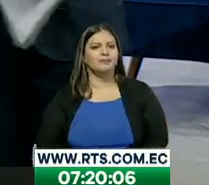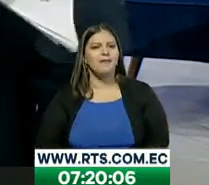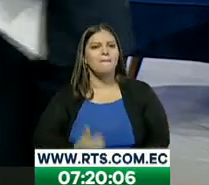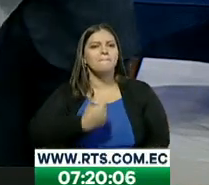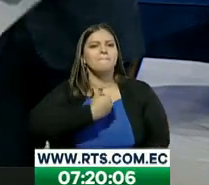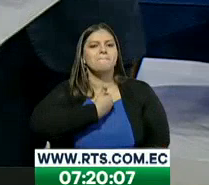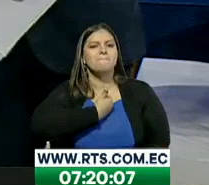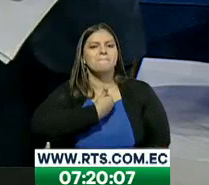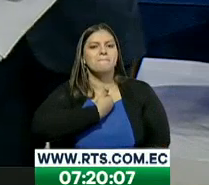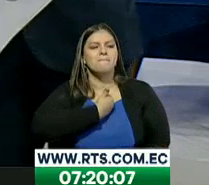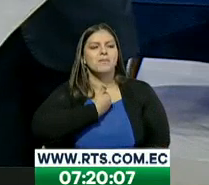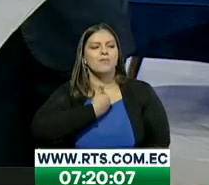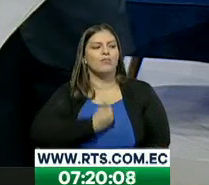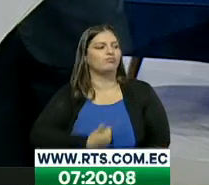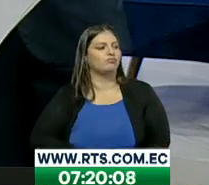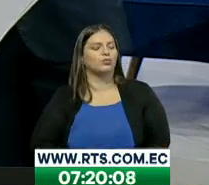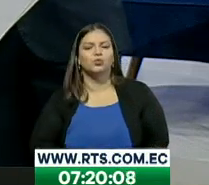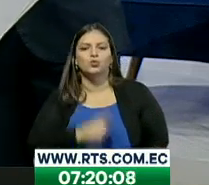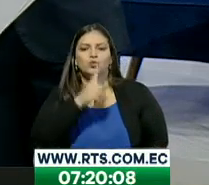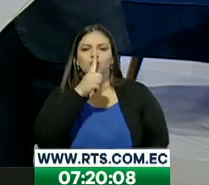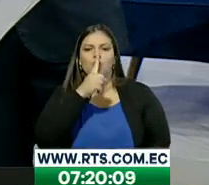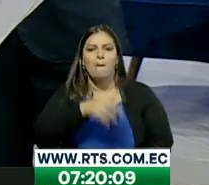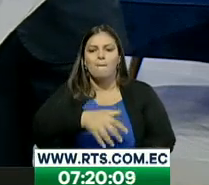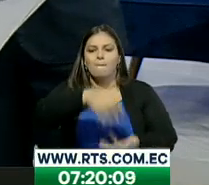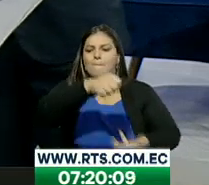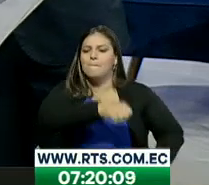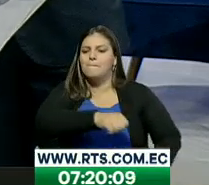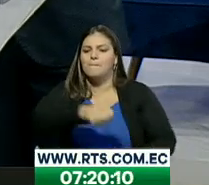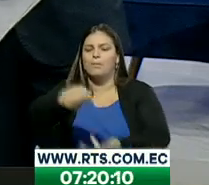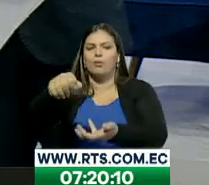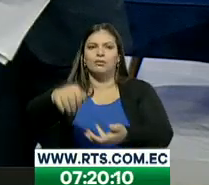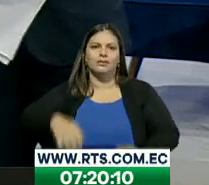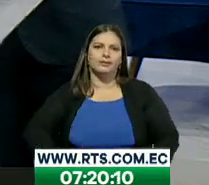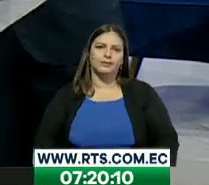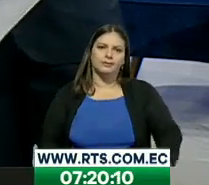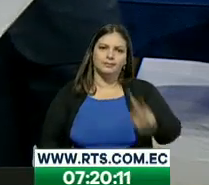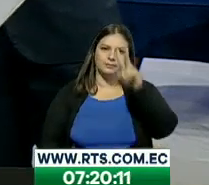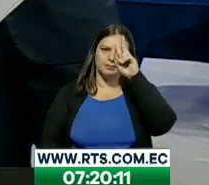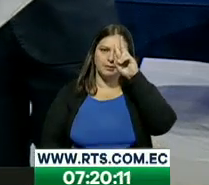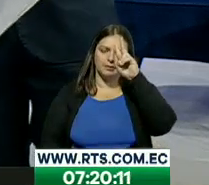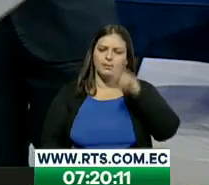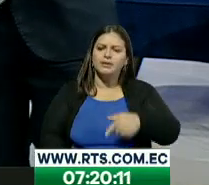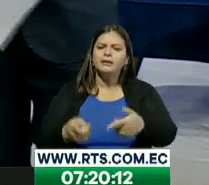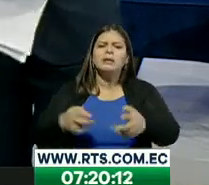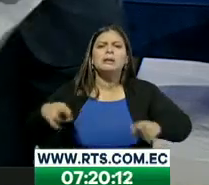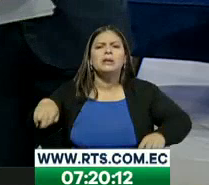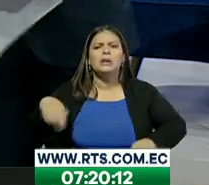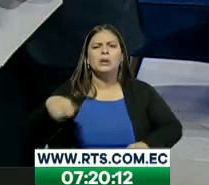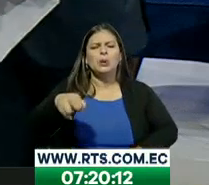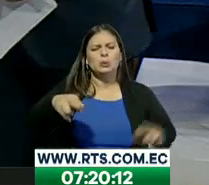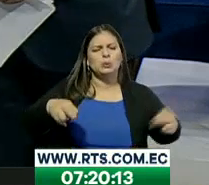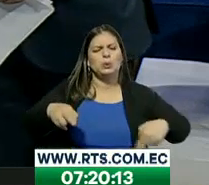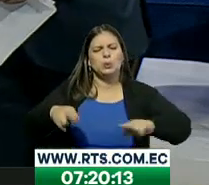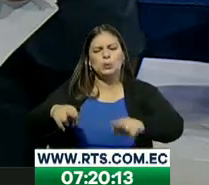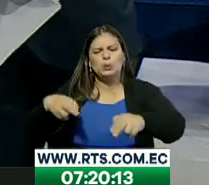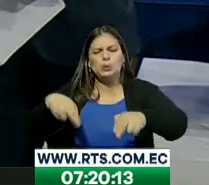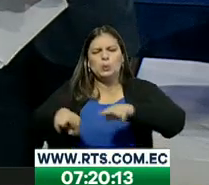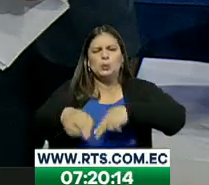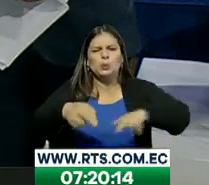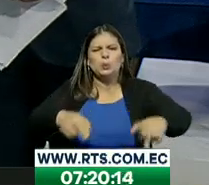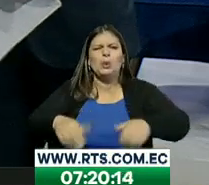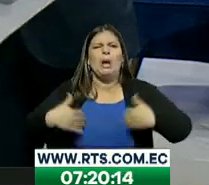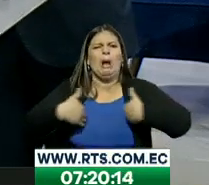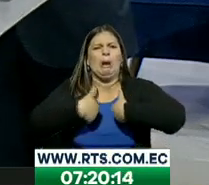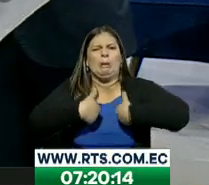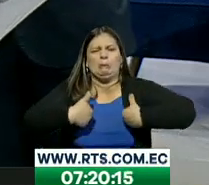y obviamente eso ocasiona que haya animales, roedores y demás, y enfermedades. Por supuesto. Indudablemente. Es una cadena, es un